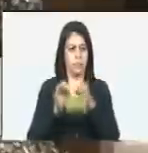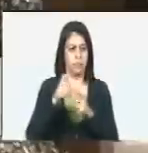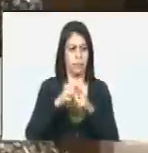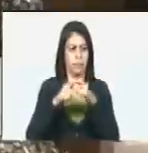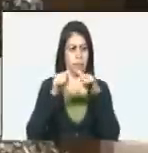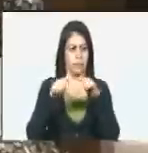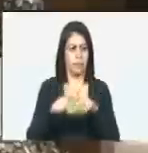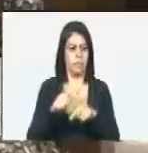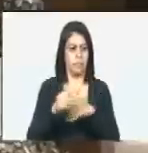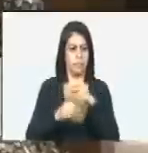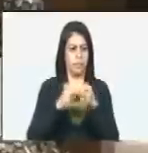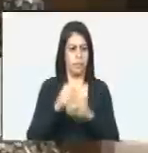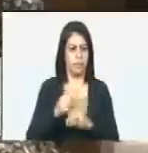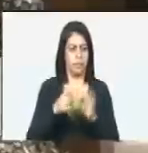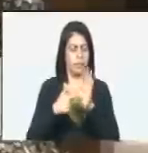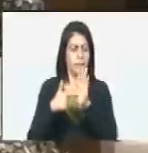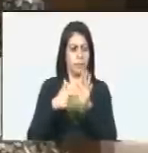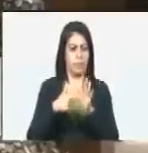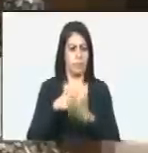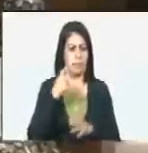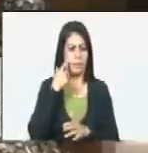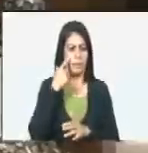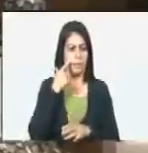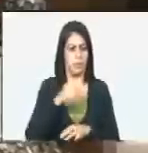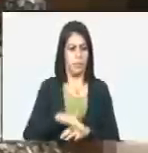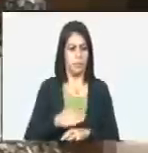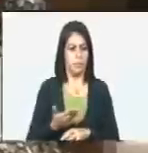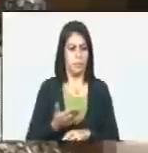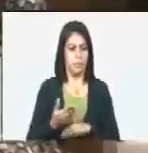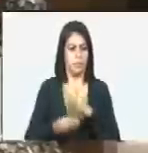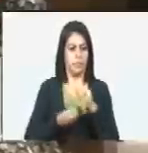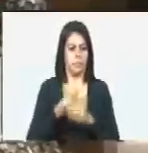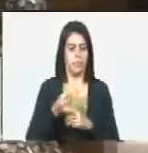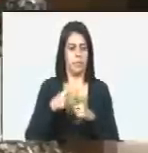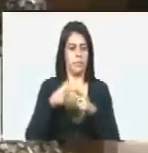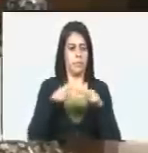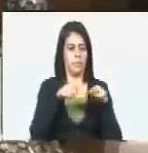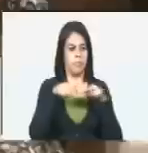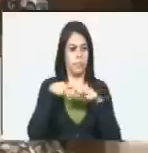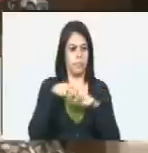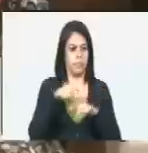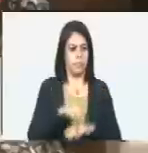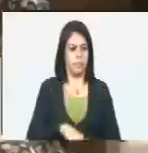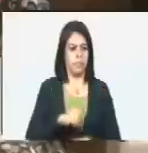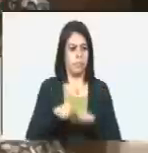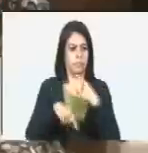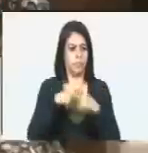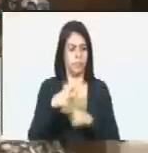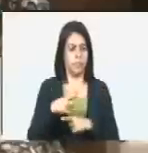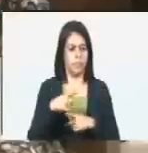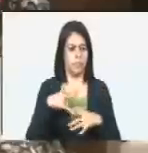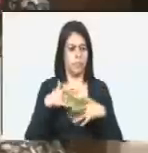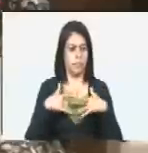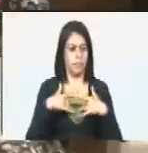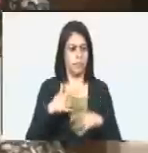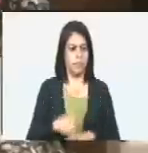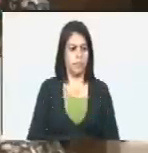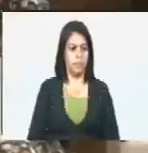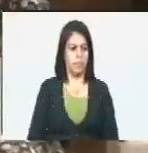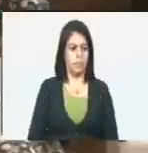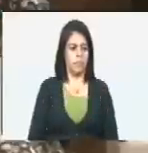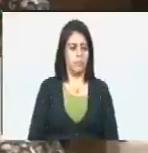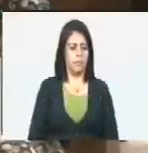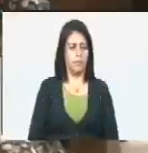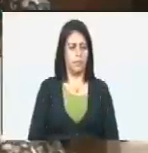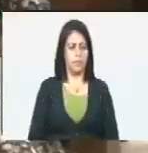de precisar que para el 8 de abril del próximo año, Venezuela debe responder